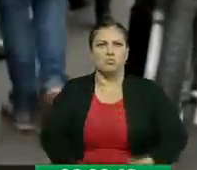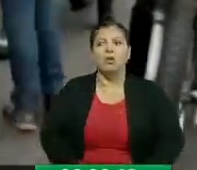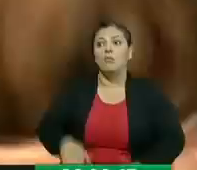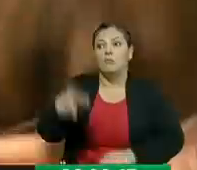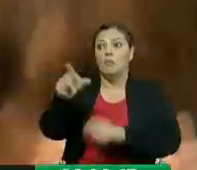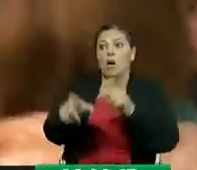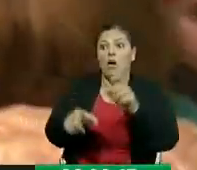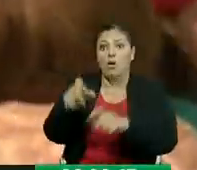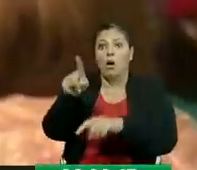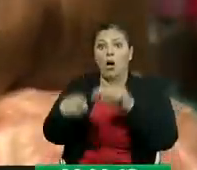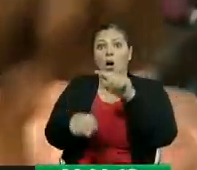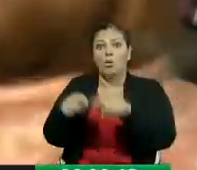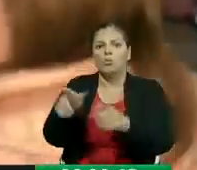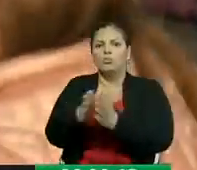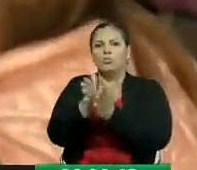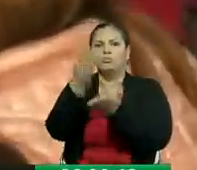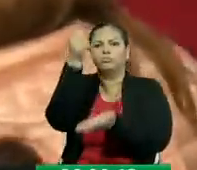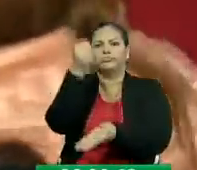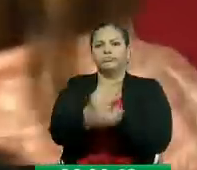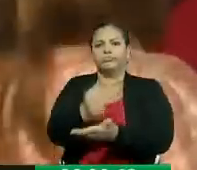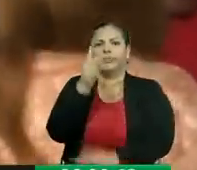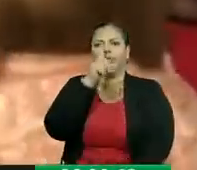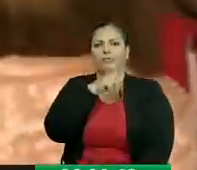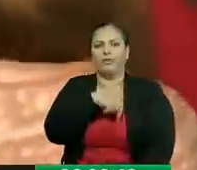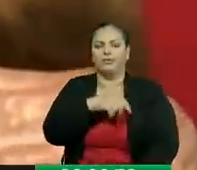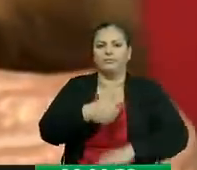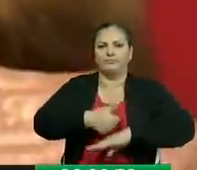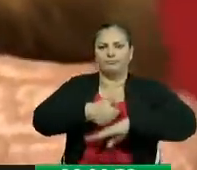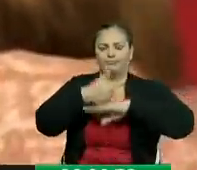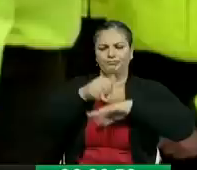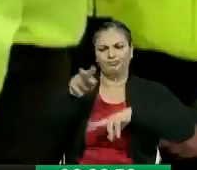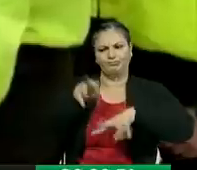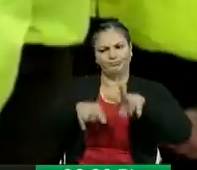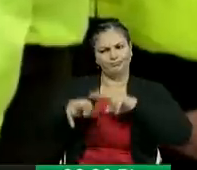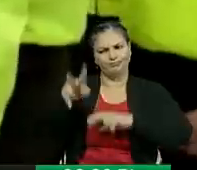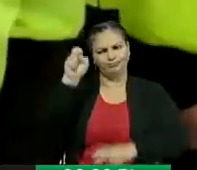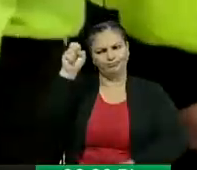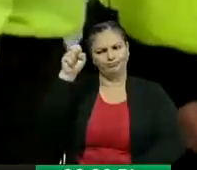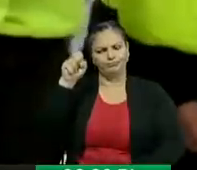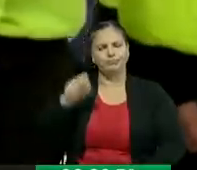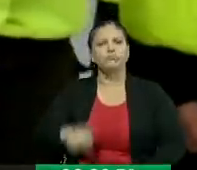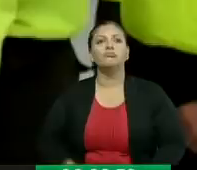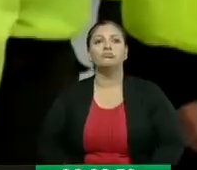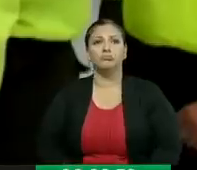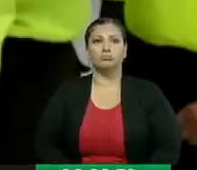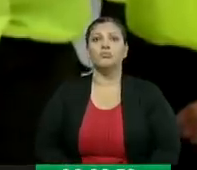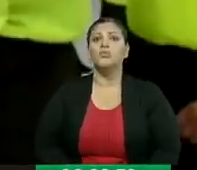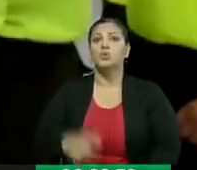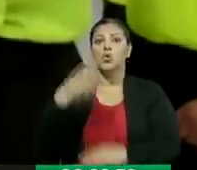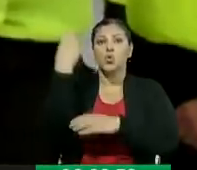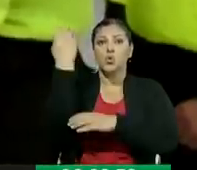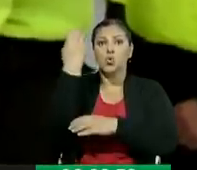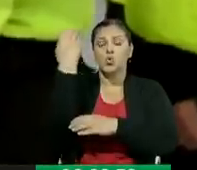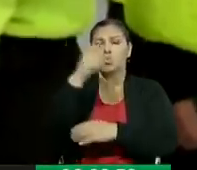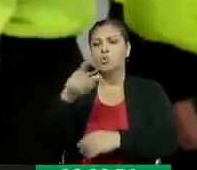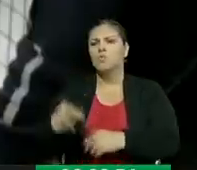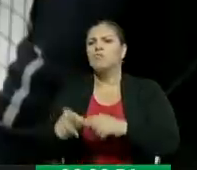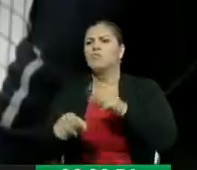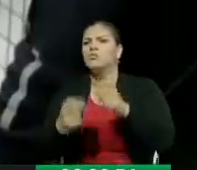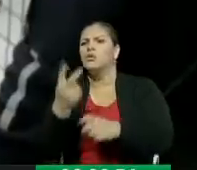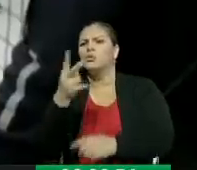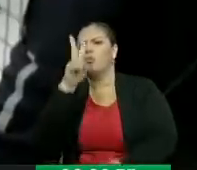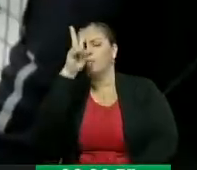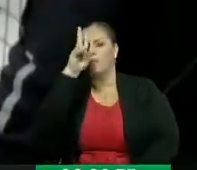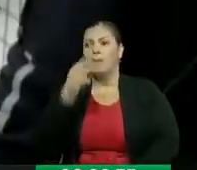pasaportes falsificados, mientras que en el lado colombiano se aprehendió a 2 sujetos que aparentemente serían parte de una red de